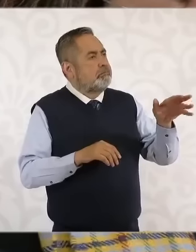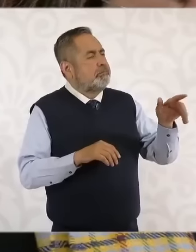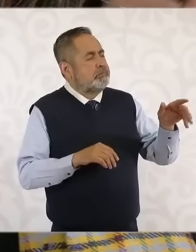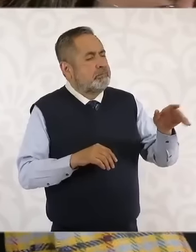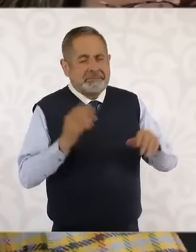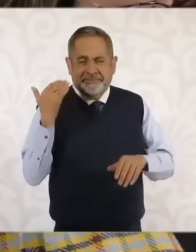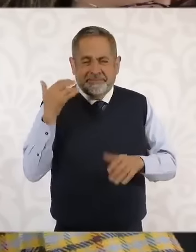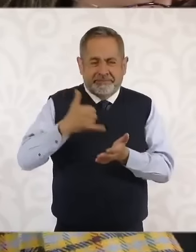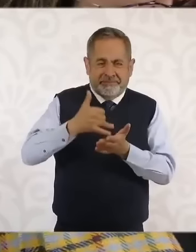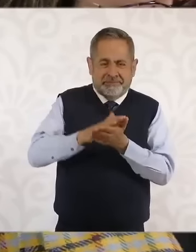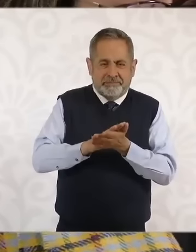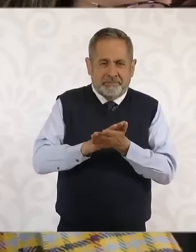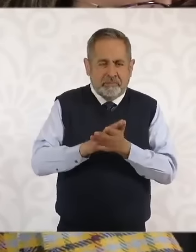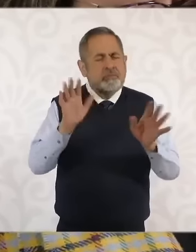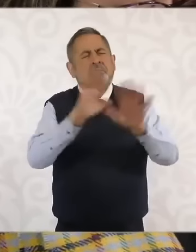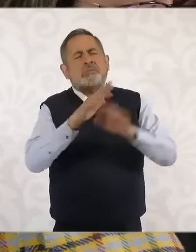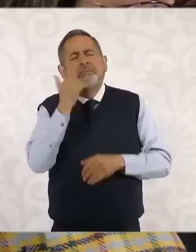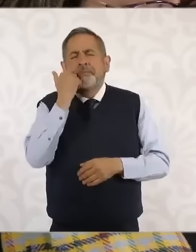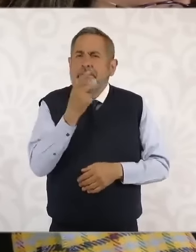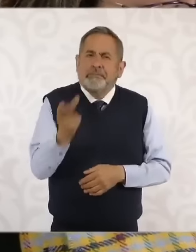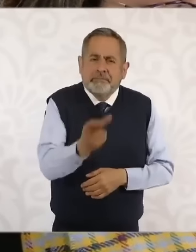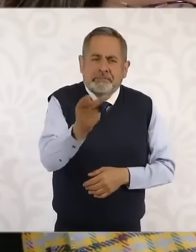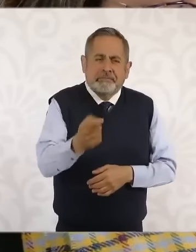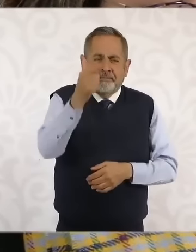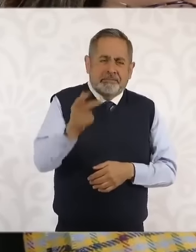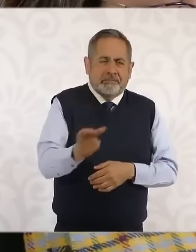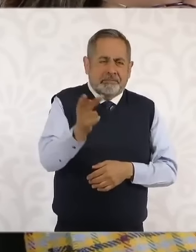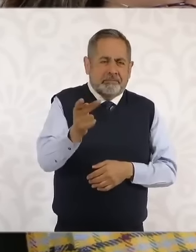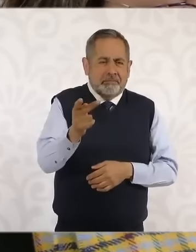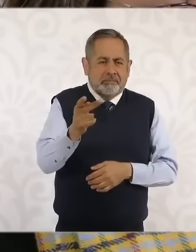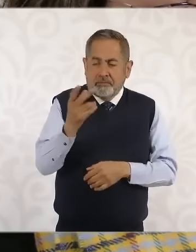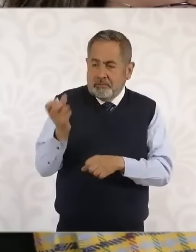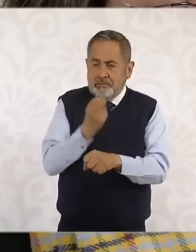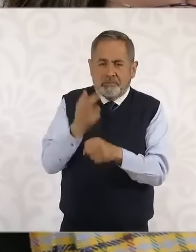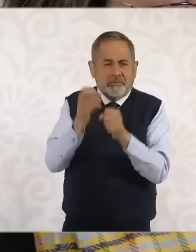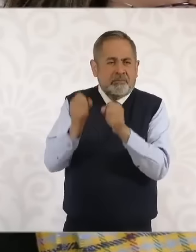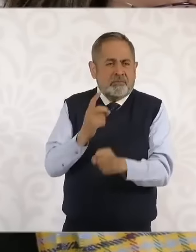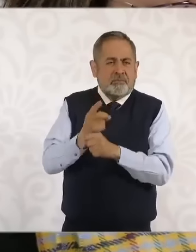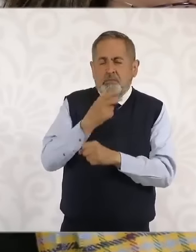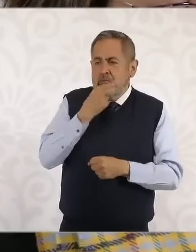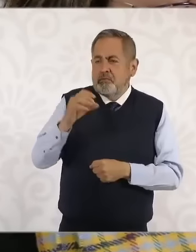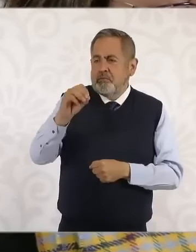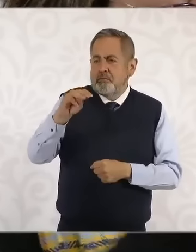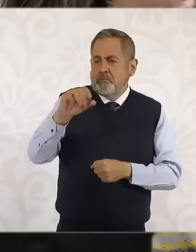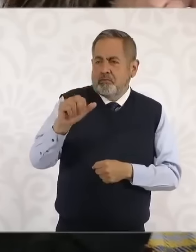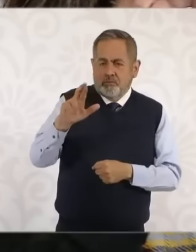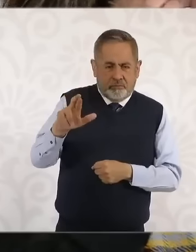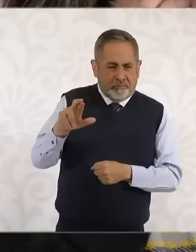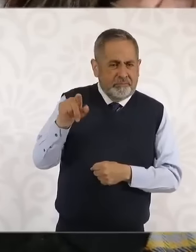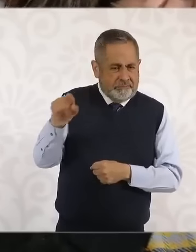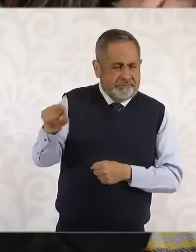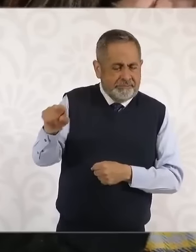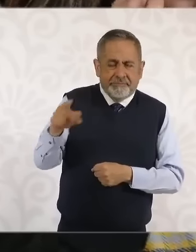Se publicó recientemente, bueno, primero quiero preguntarle sobre, aquí el secretario de Seguridad, Omar Harfush, pues ha venido